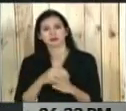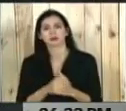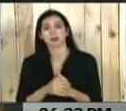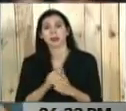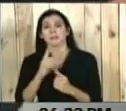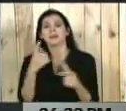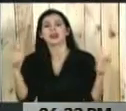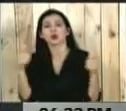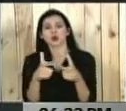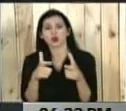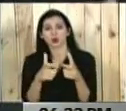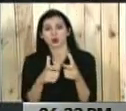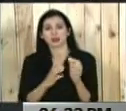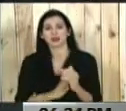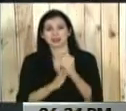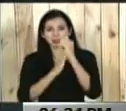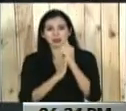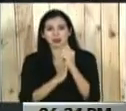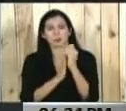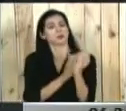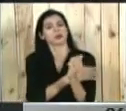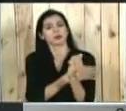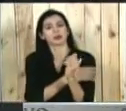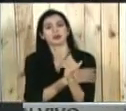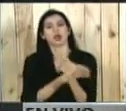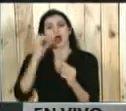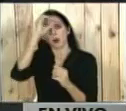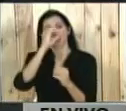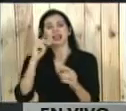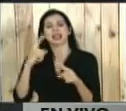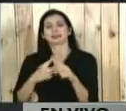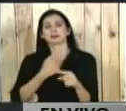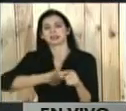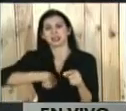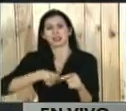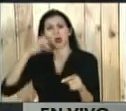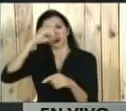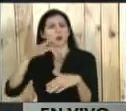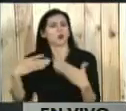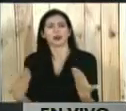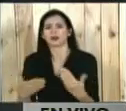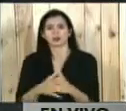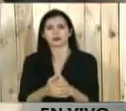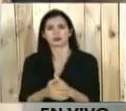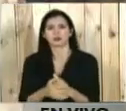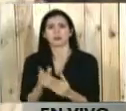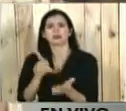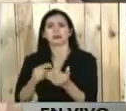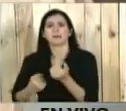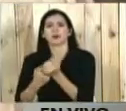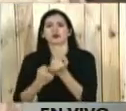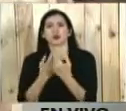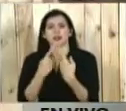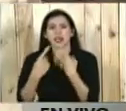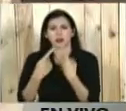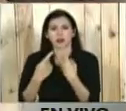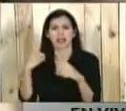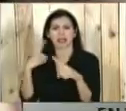Unidad Democrática y la opinión dada por los expresidentes que participan como mediadores en este proceso de diálogo. Muy bien.